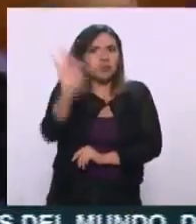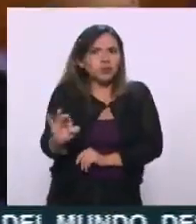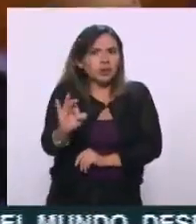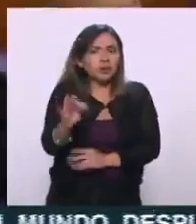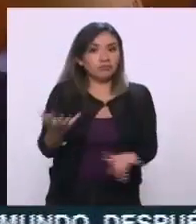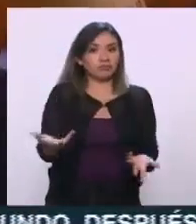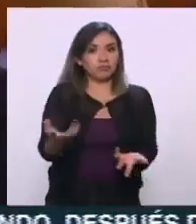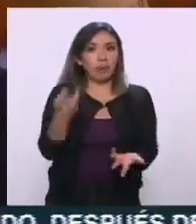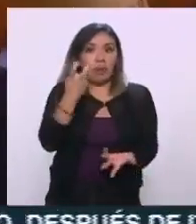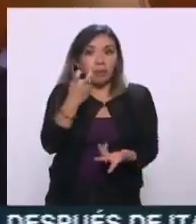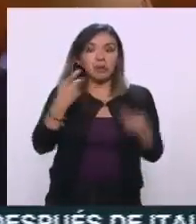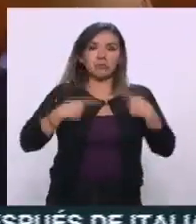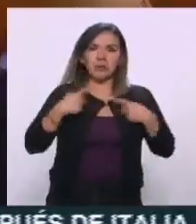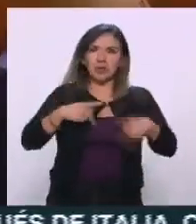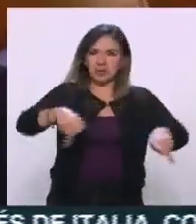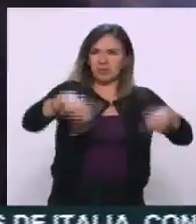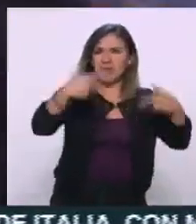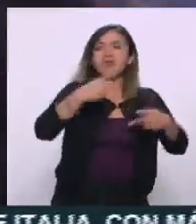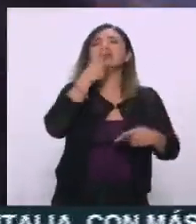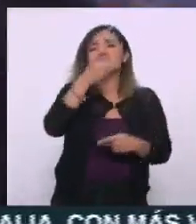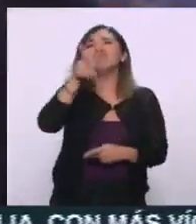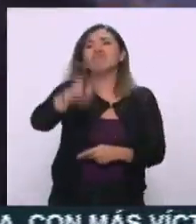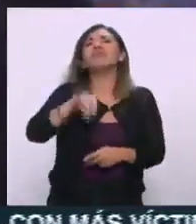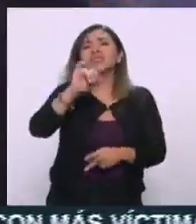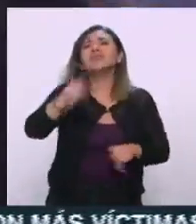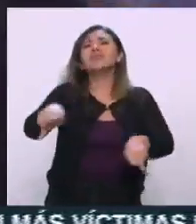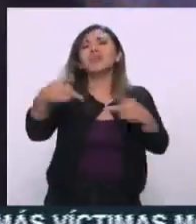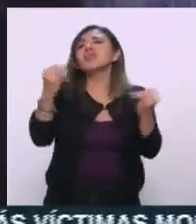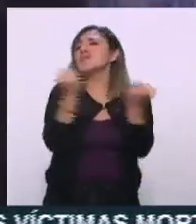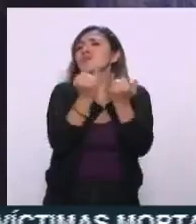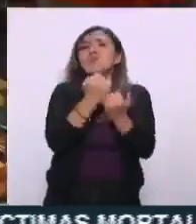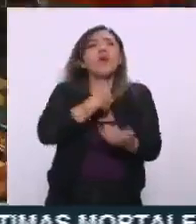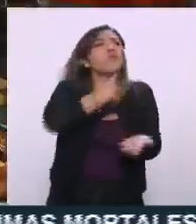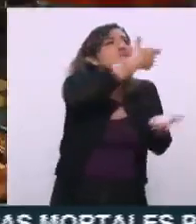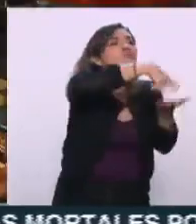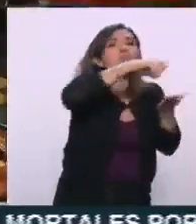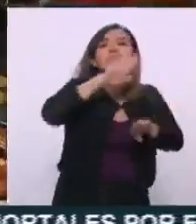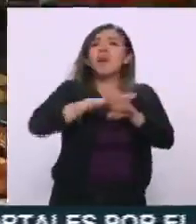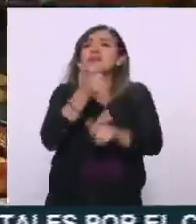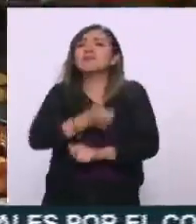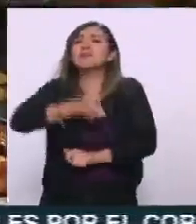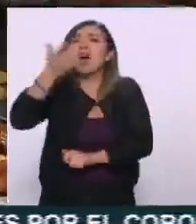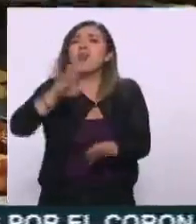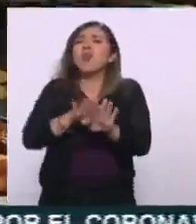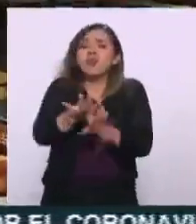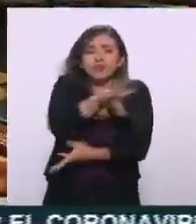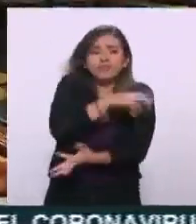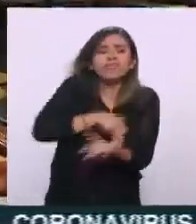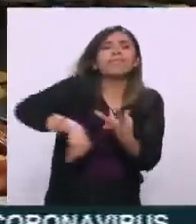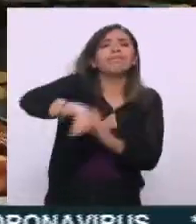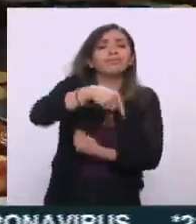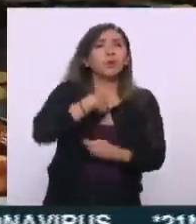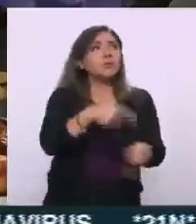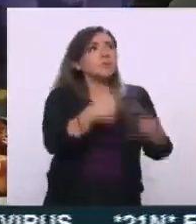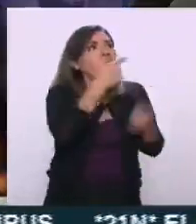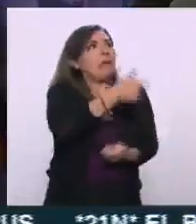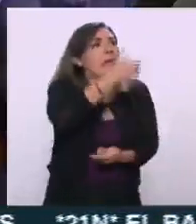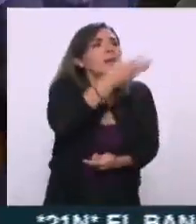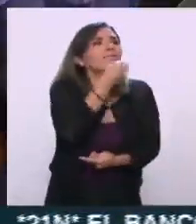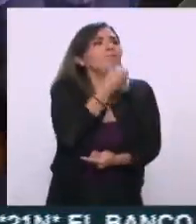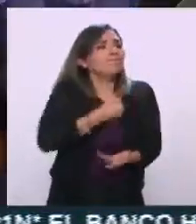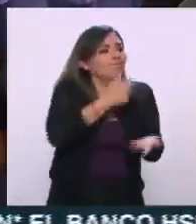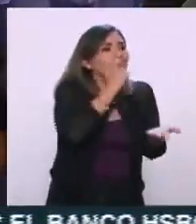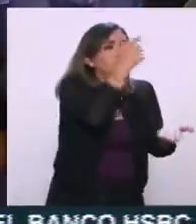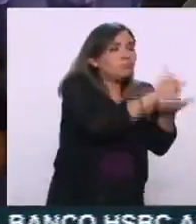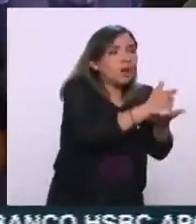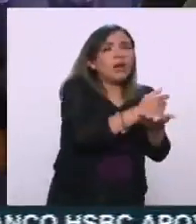10%. Locatarios señalan que los precios han aumentado para ellos también. Aseguran que es un círculo vicioso porque a ellos les venden más caro el producto,